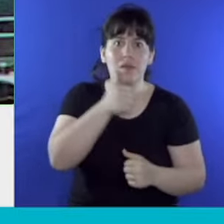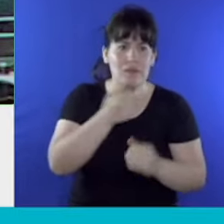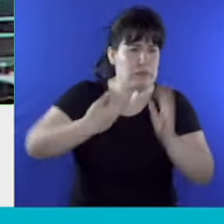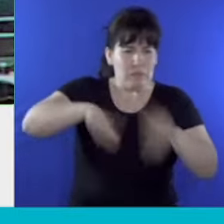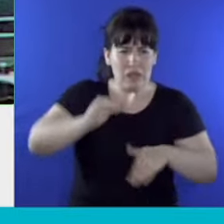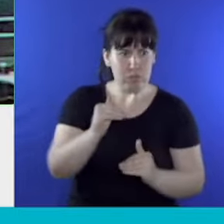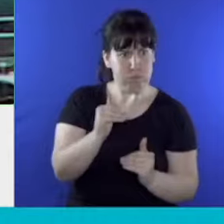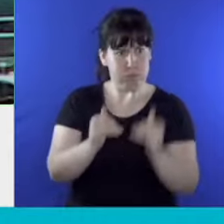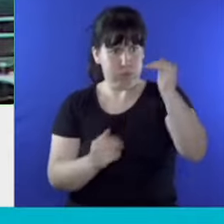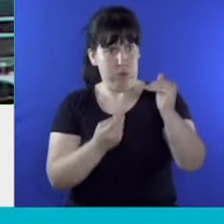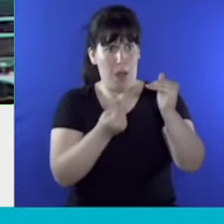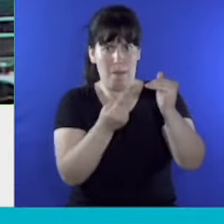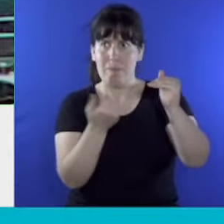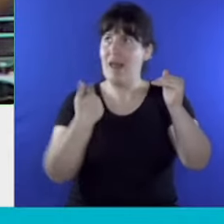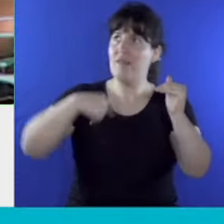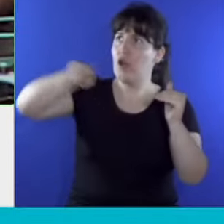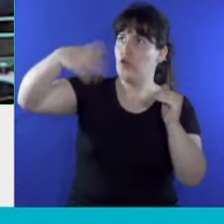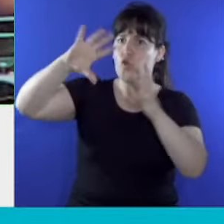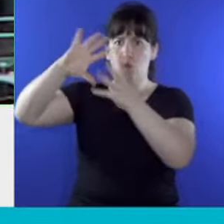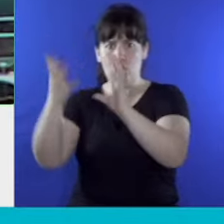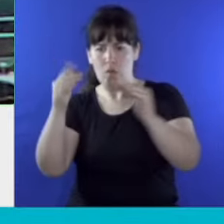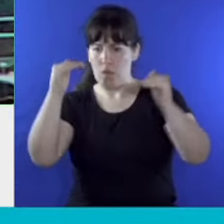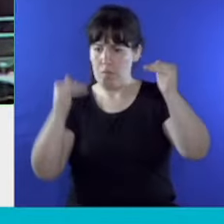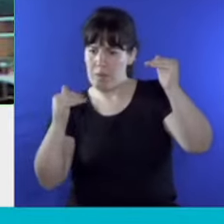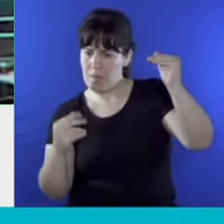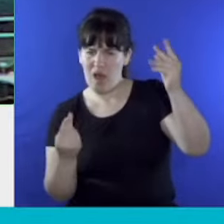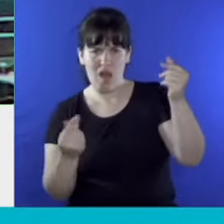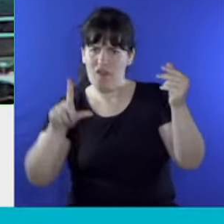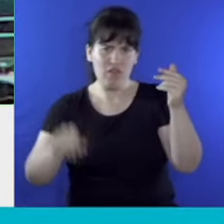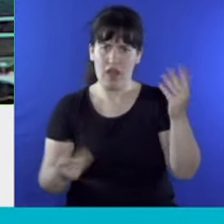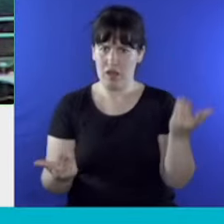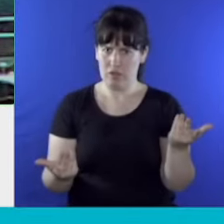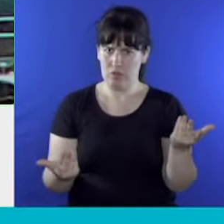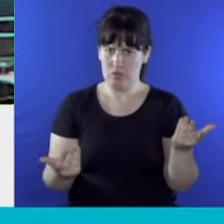del mundo, como acabamos de decir? Les pido, por favor, que me refuten.